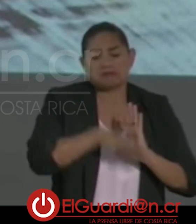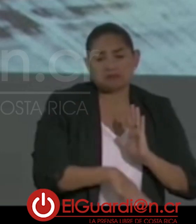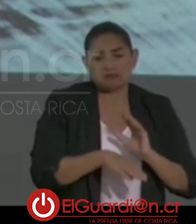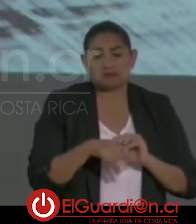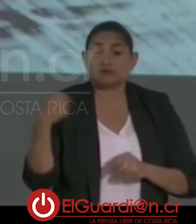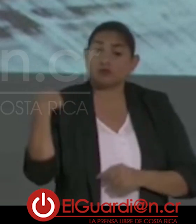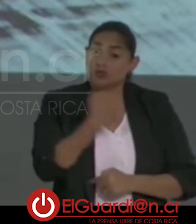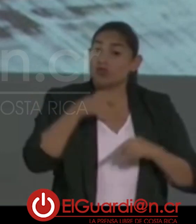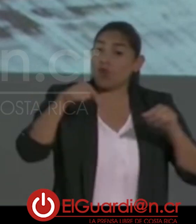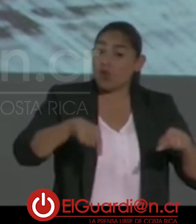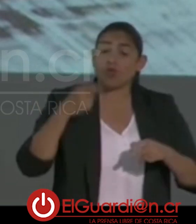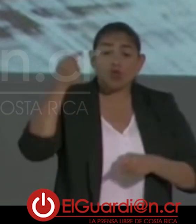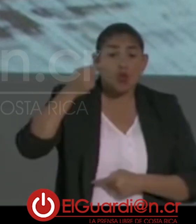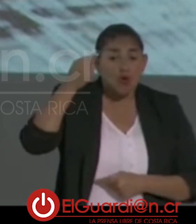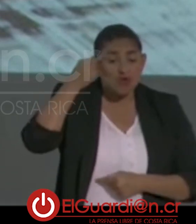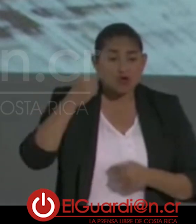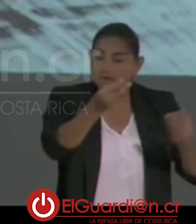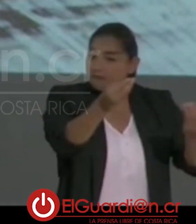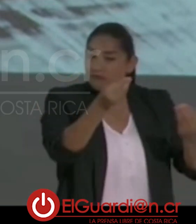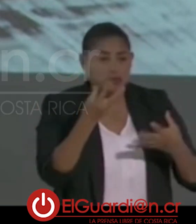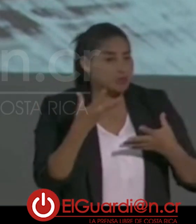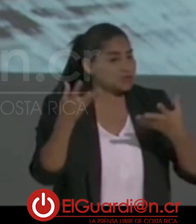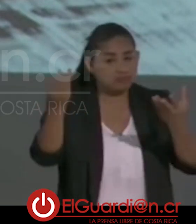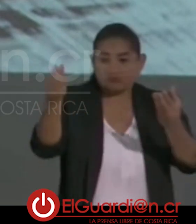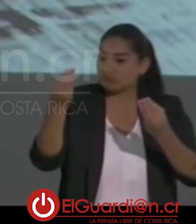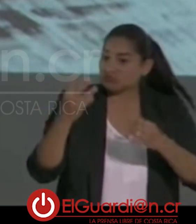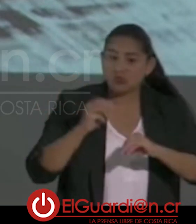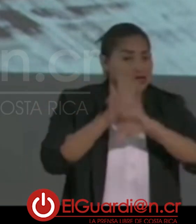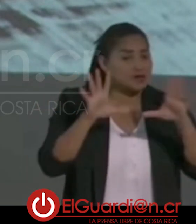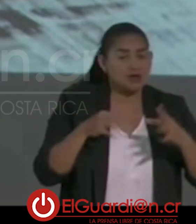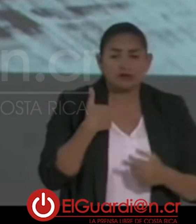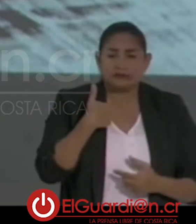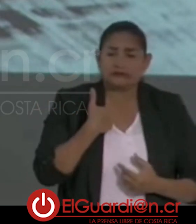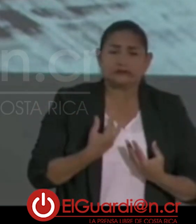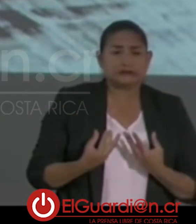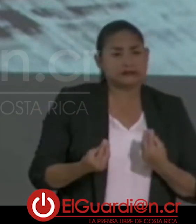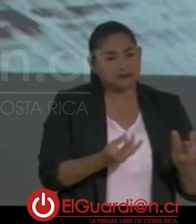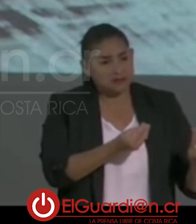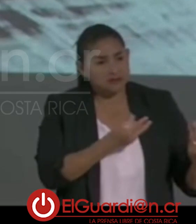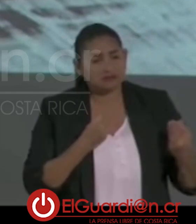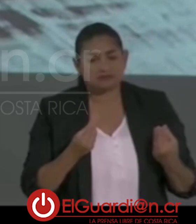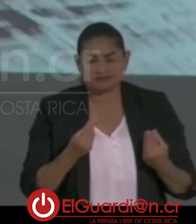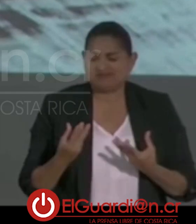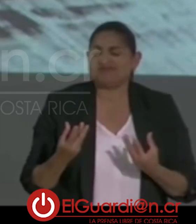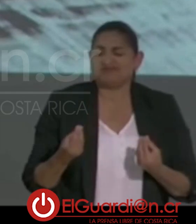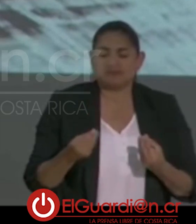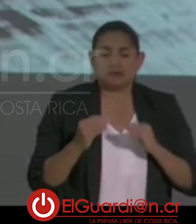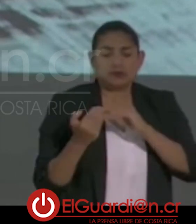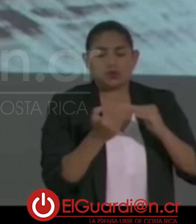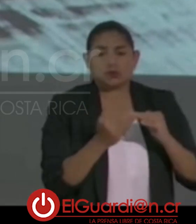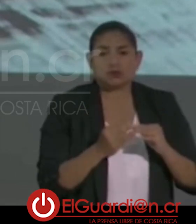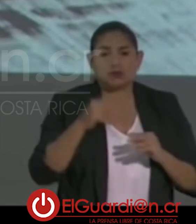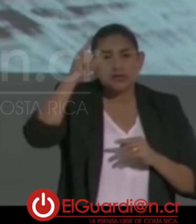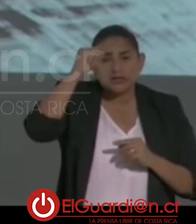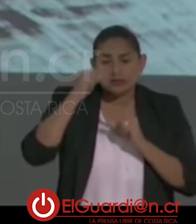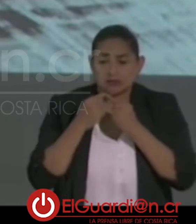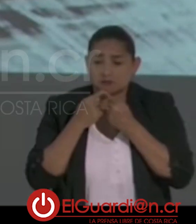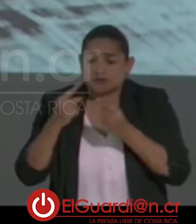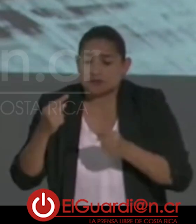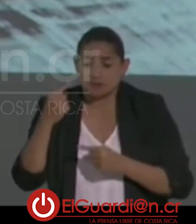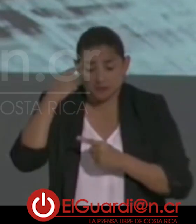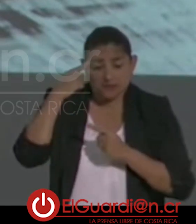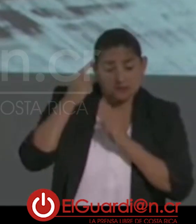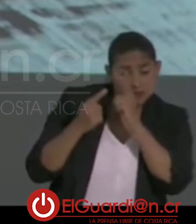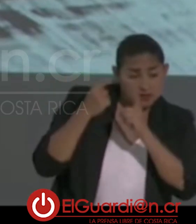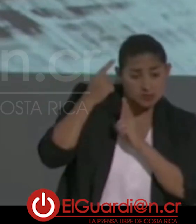Hoy nos gobierna la desinformación y sobre todo el miedo el miedo a una ciudadanía crítica que es